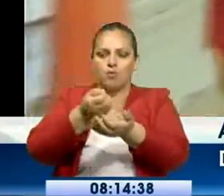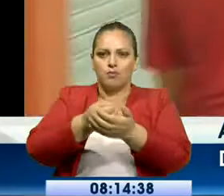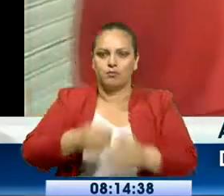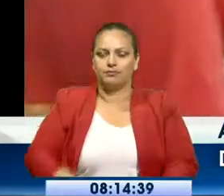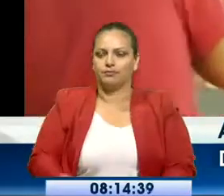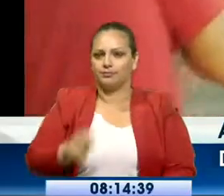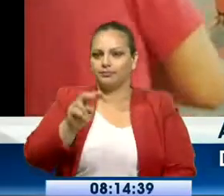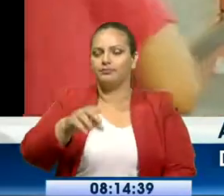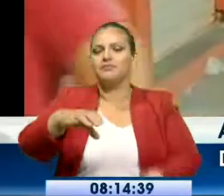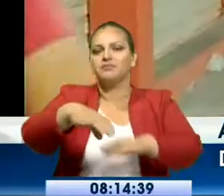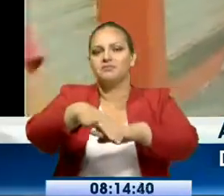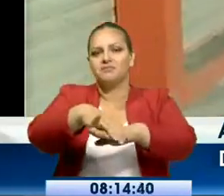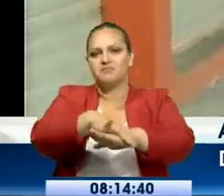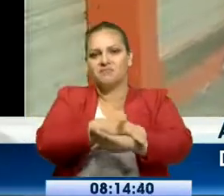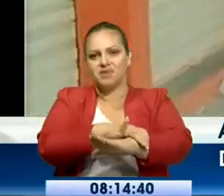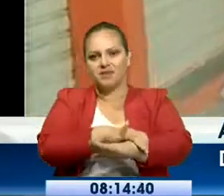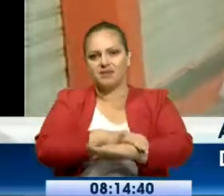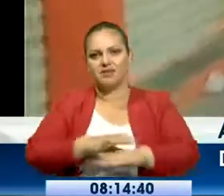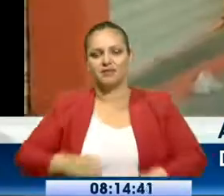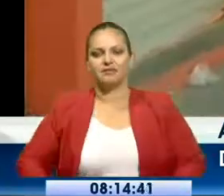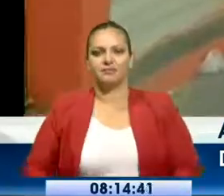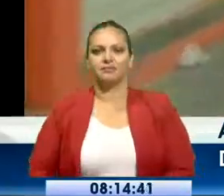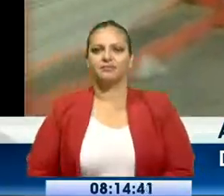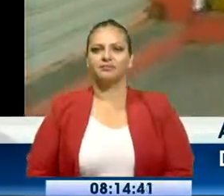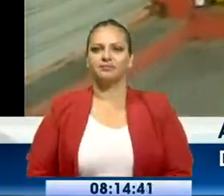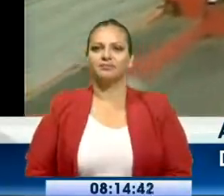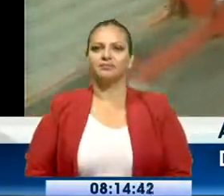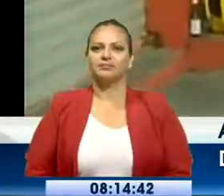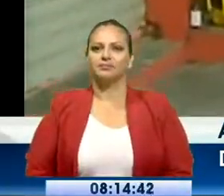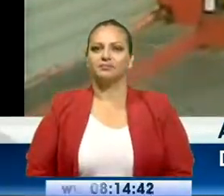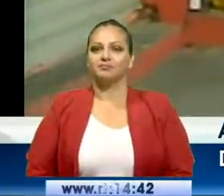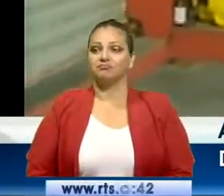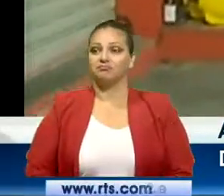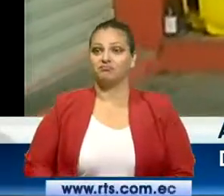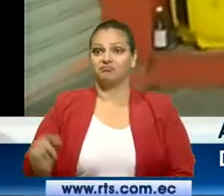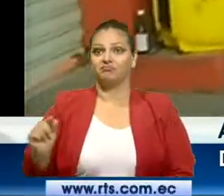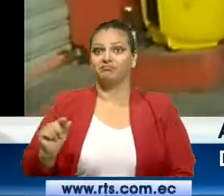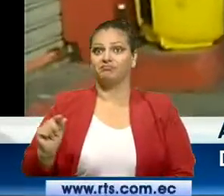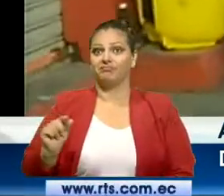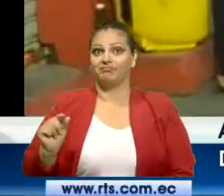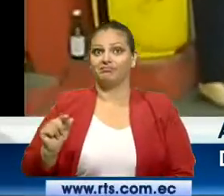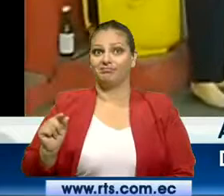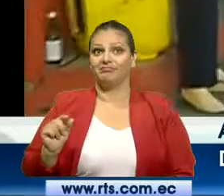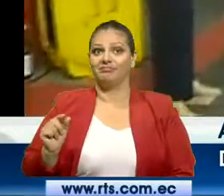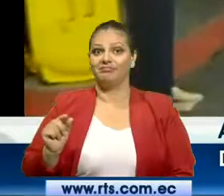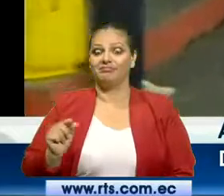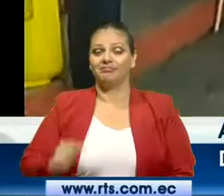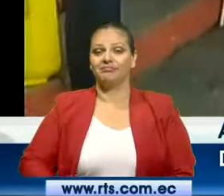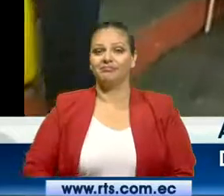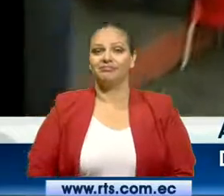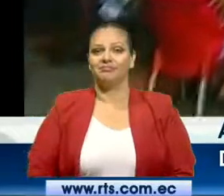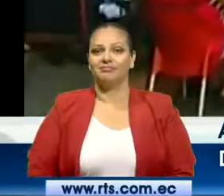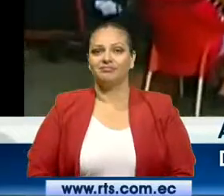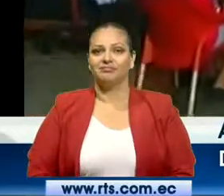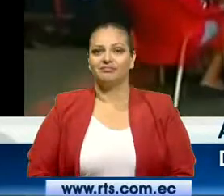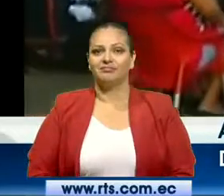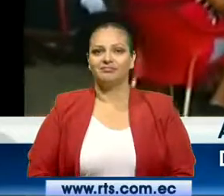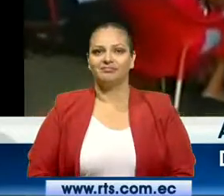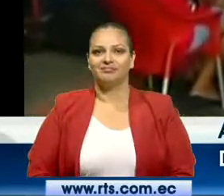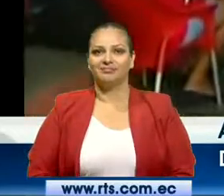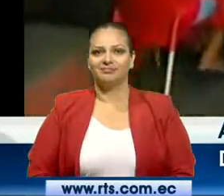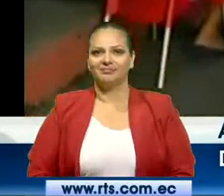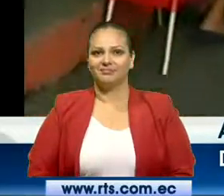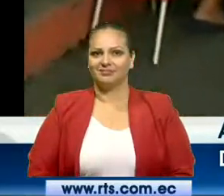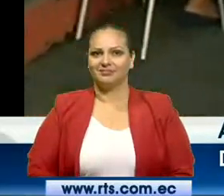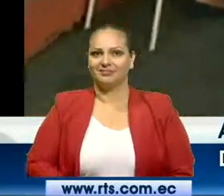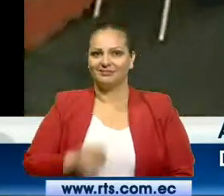miren por jueguitos así dicen que sale más económico bien agarrado la tiene la doña por